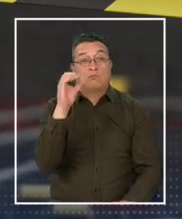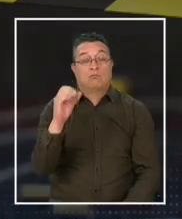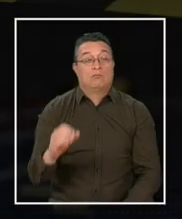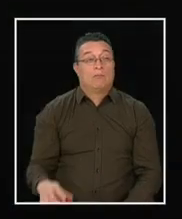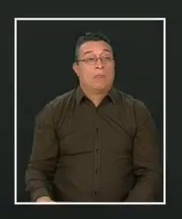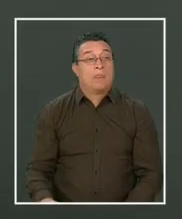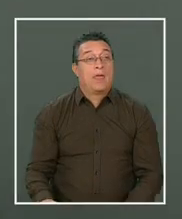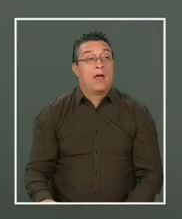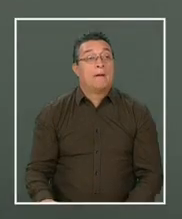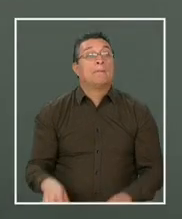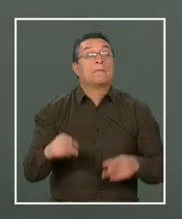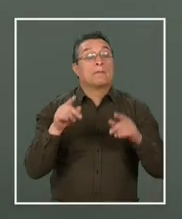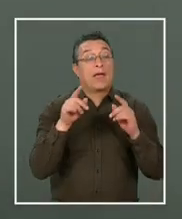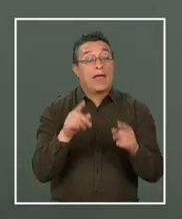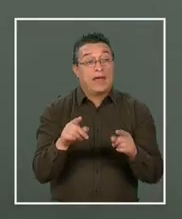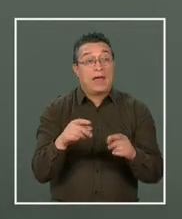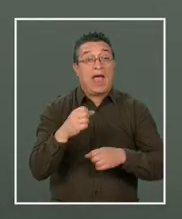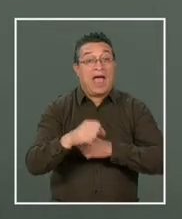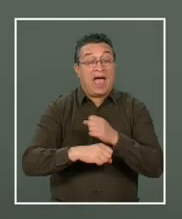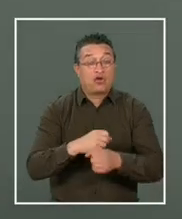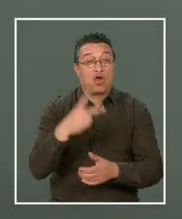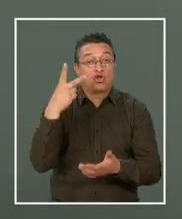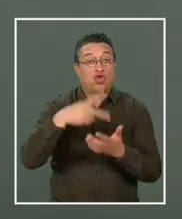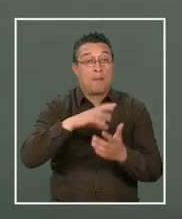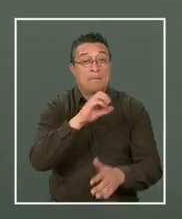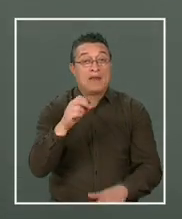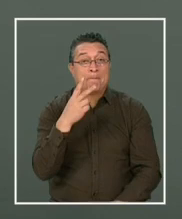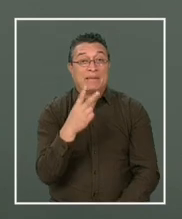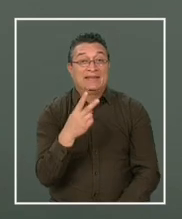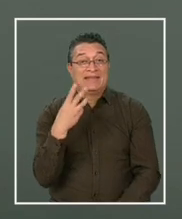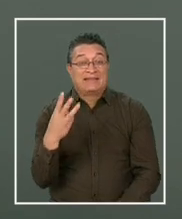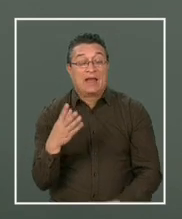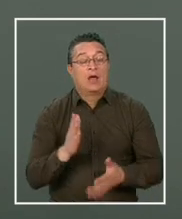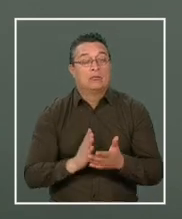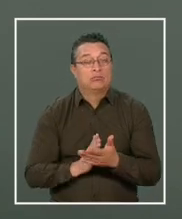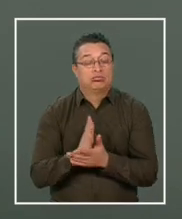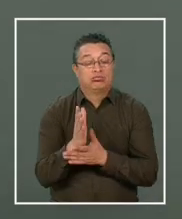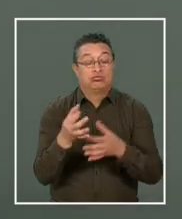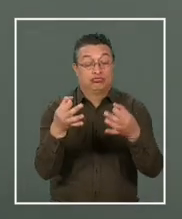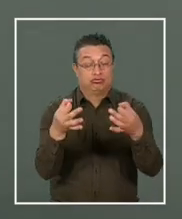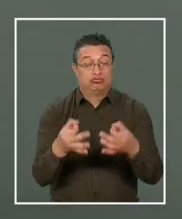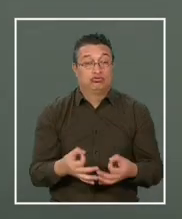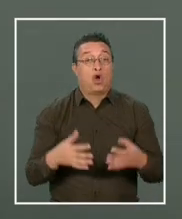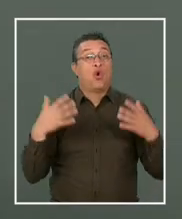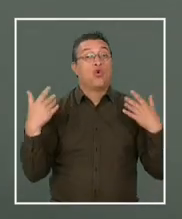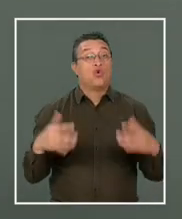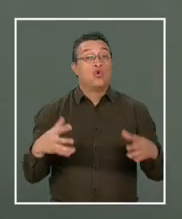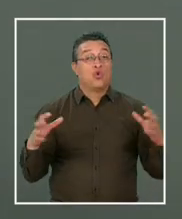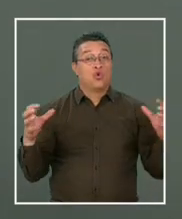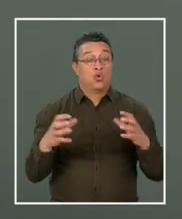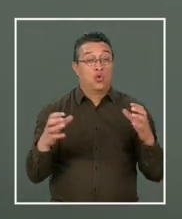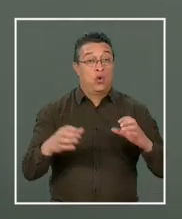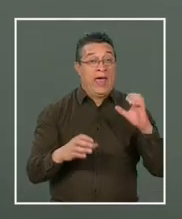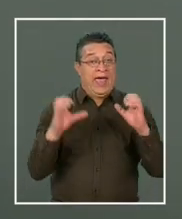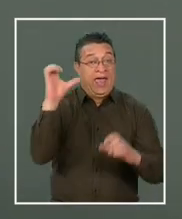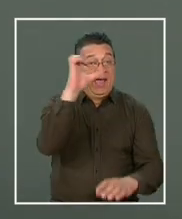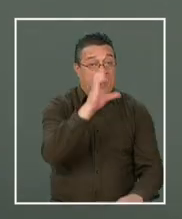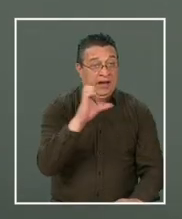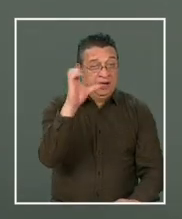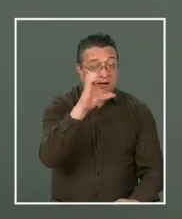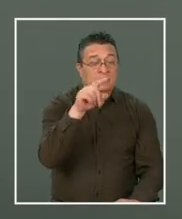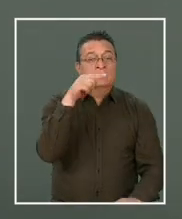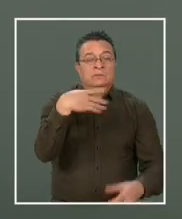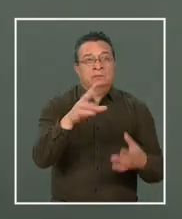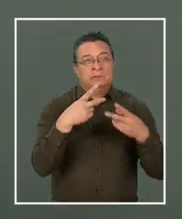Bueno, desgraciadamente el año 2023 partimos con una cifra muy fuerte en homicidio en el mes de enero, donde